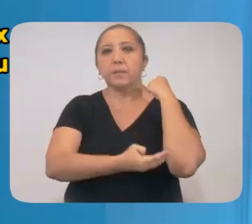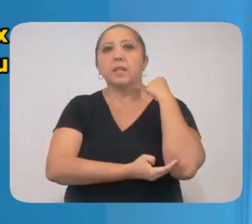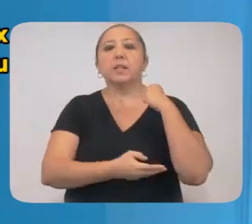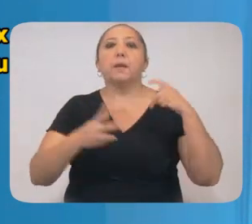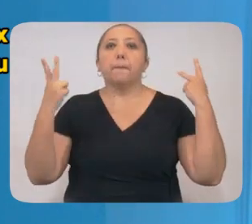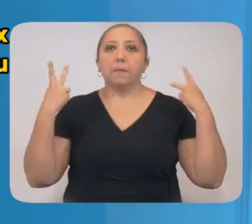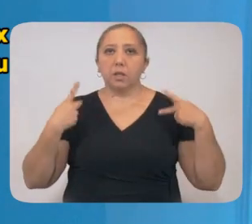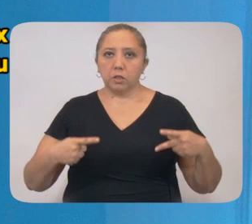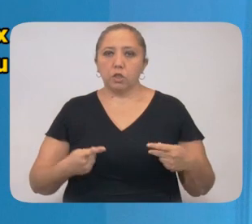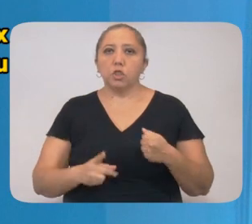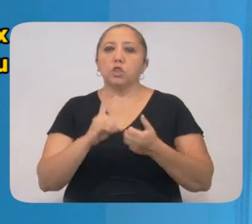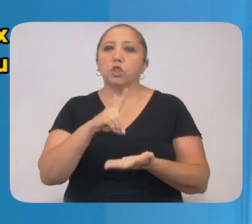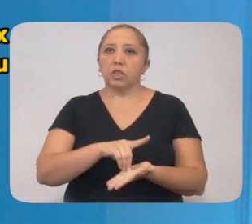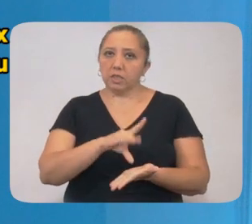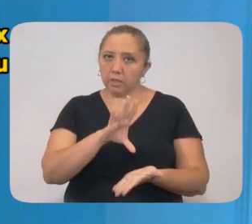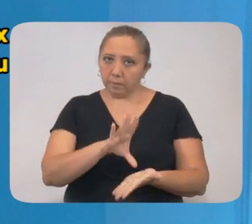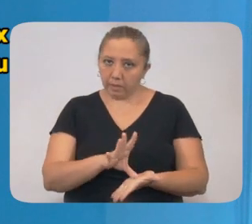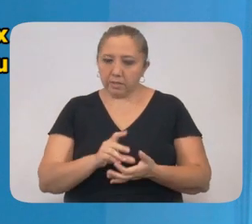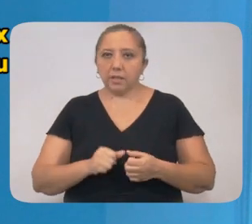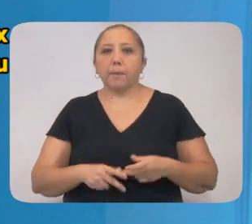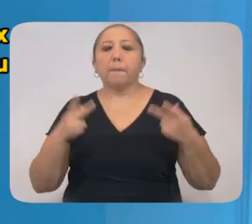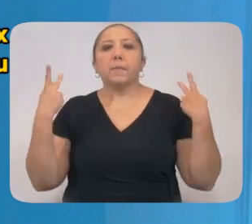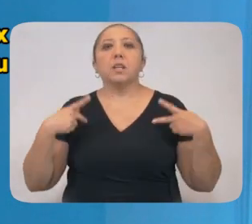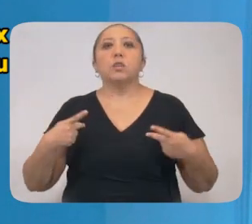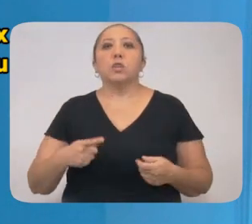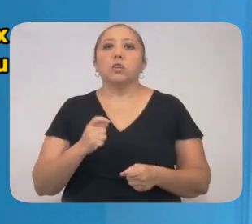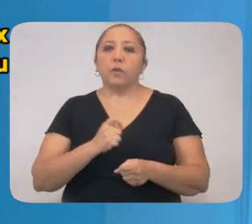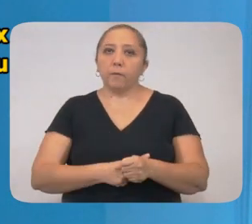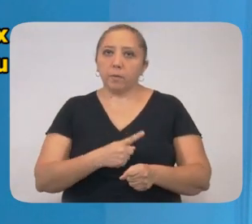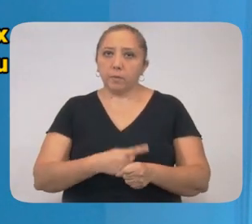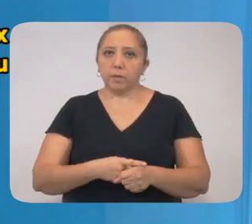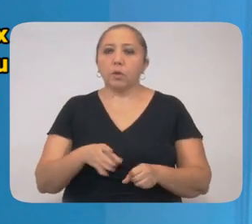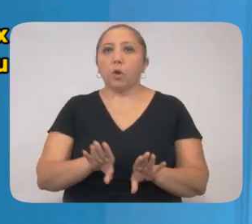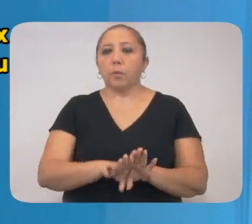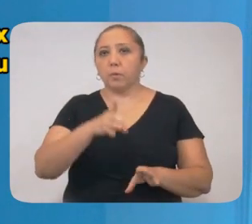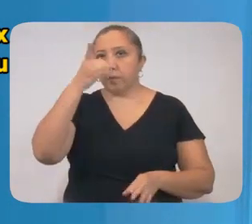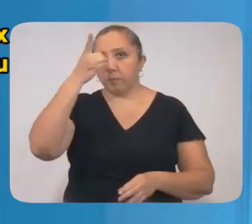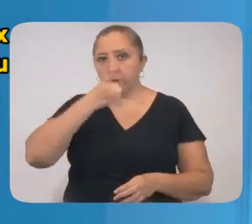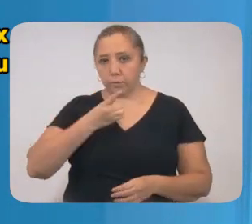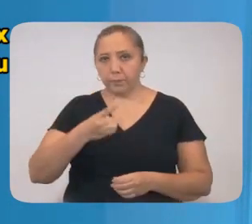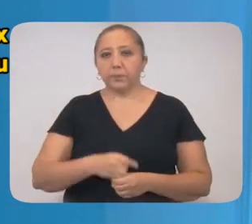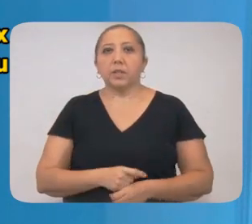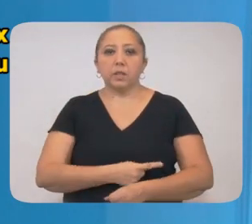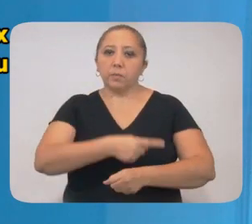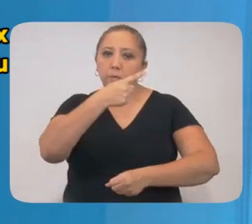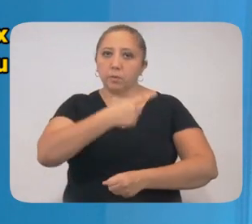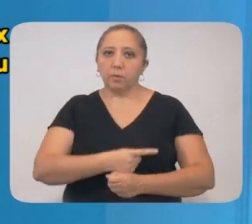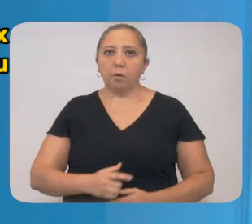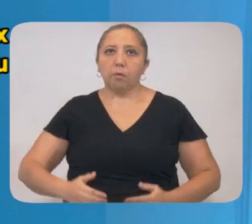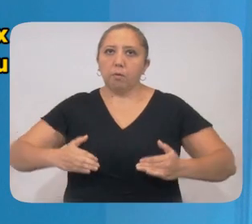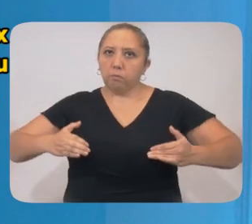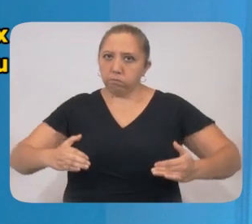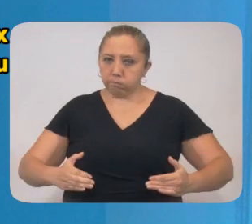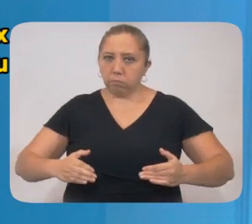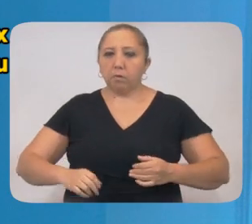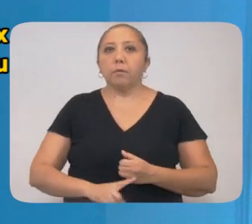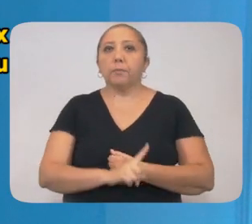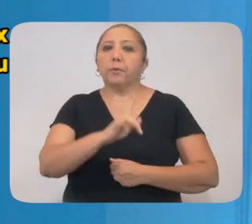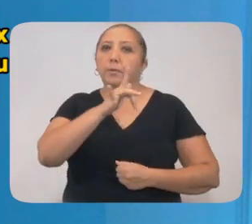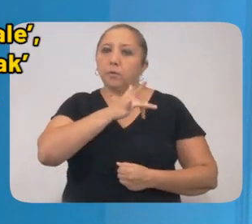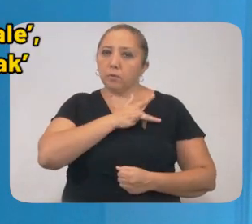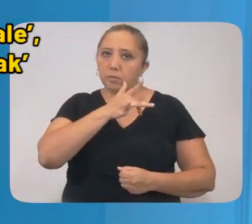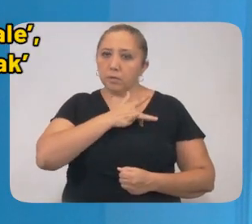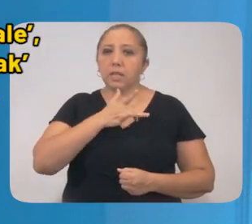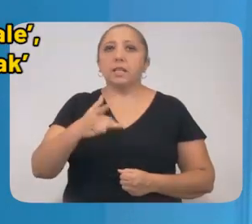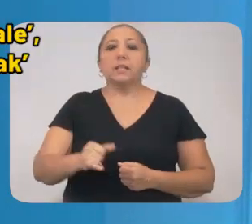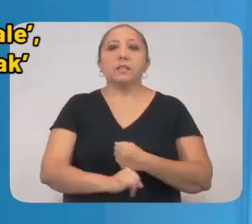embarazadas, personas con discapacidad, personas con padecimientos como diabetes, hipertensión, sobrepeso, problemas